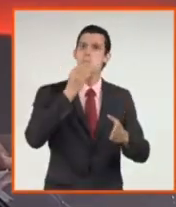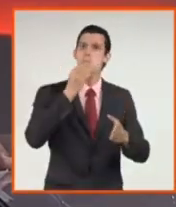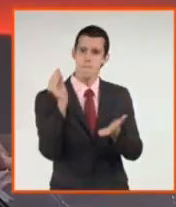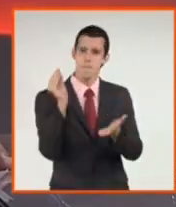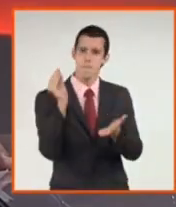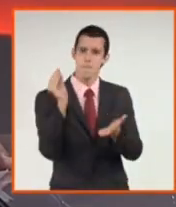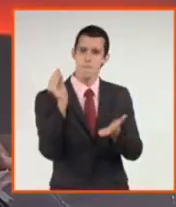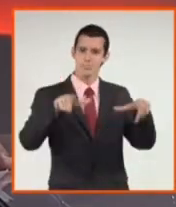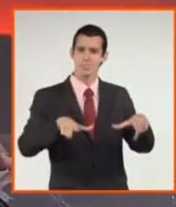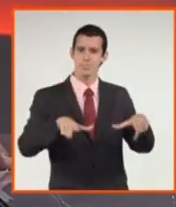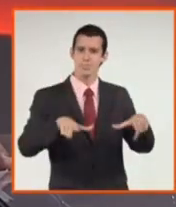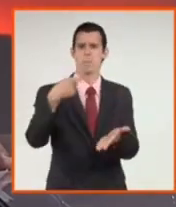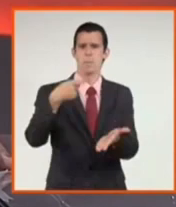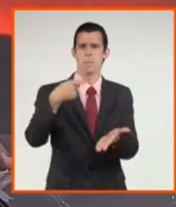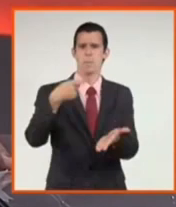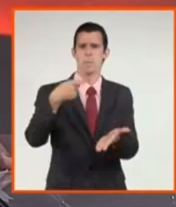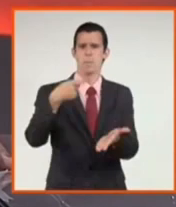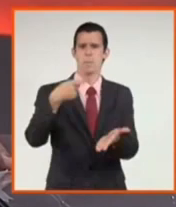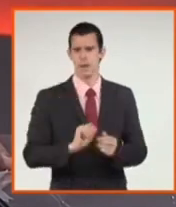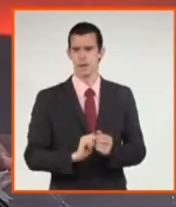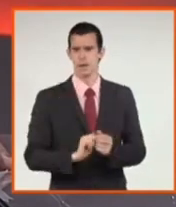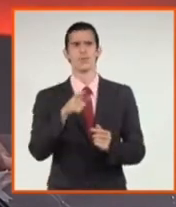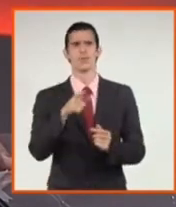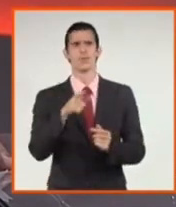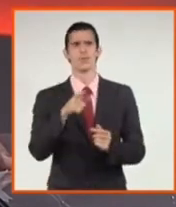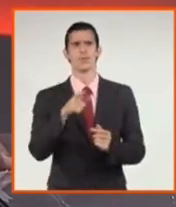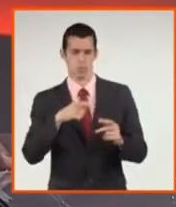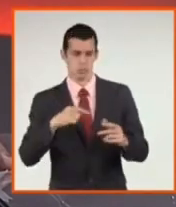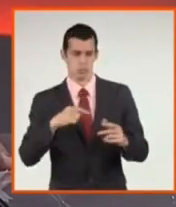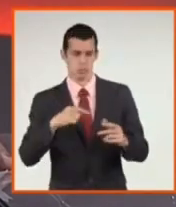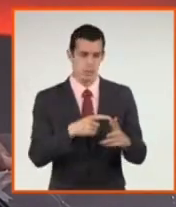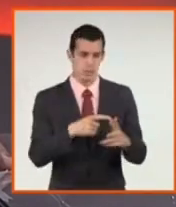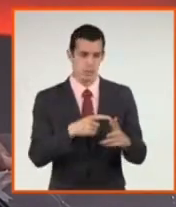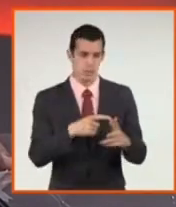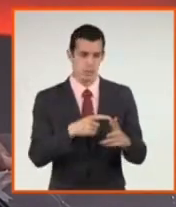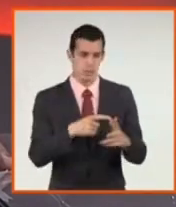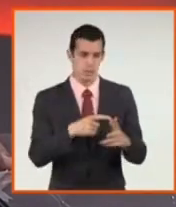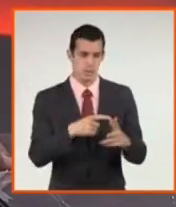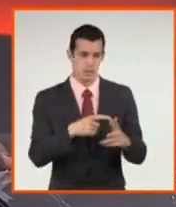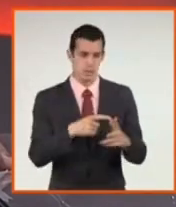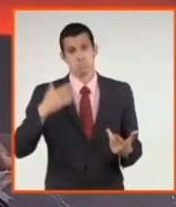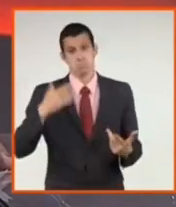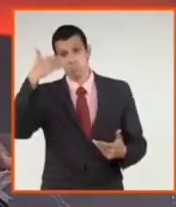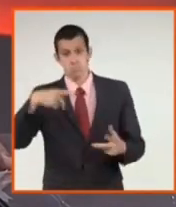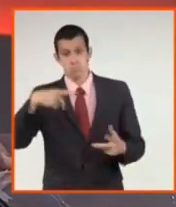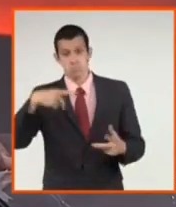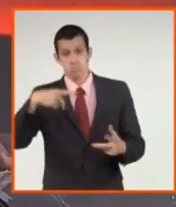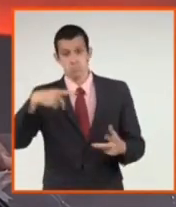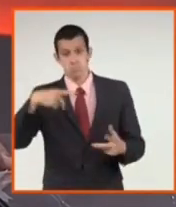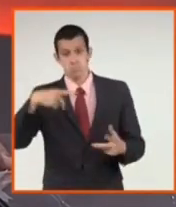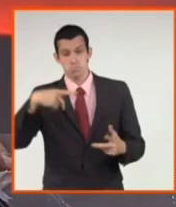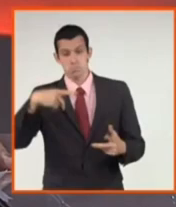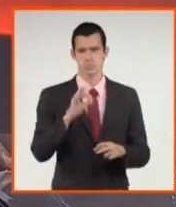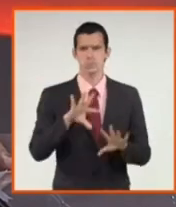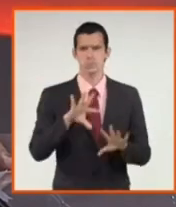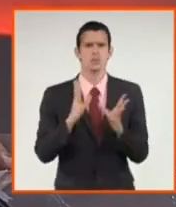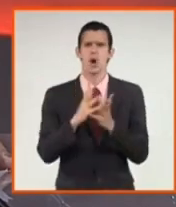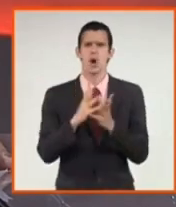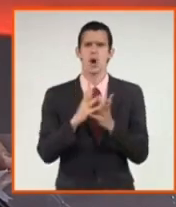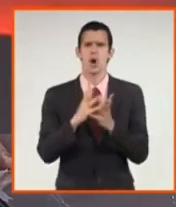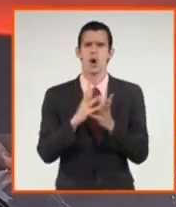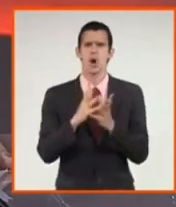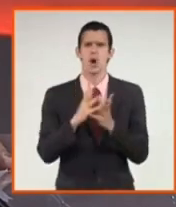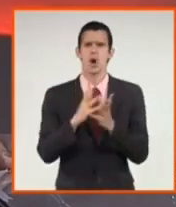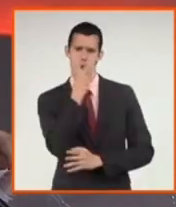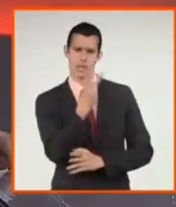del consumo eléctrico mensual la potencia la generación equivalente a la potencia fotovoltaica contratada quiere decir que